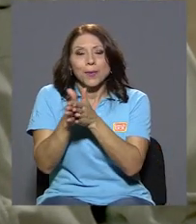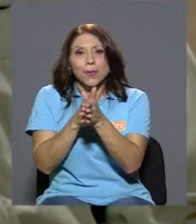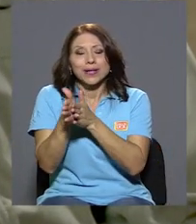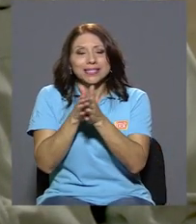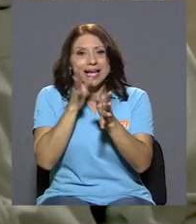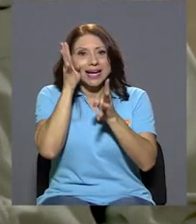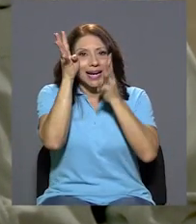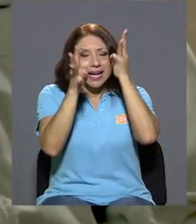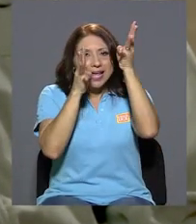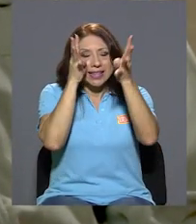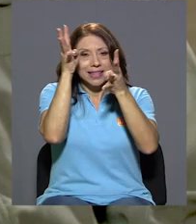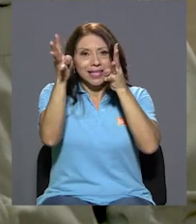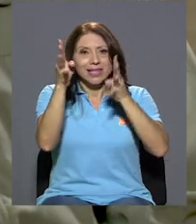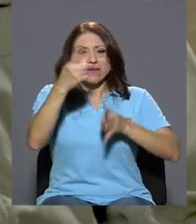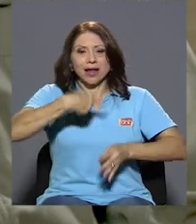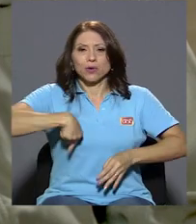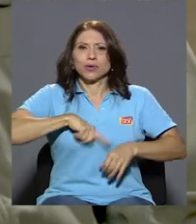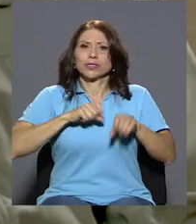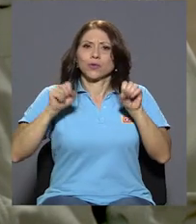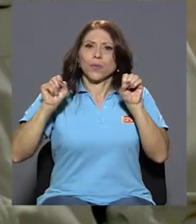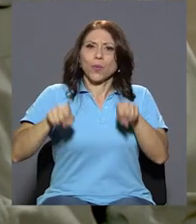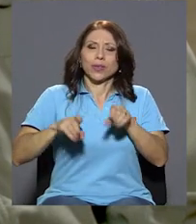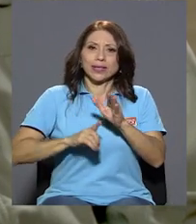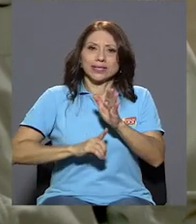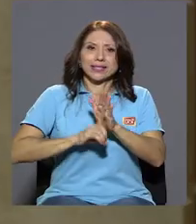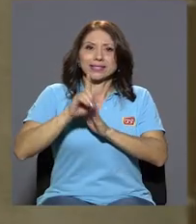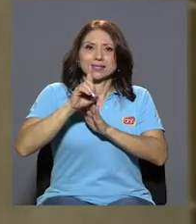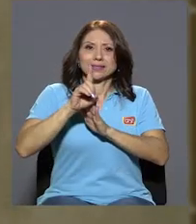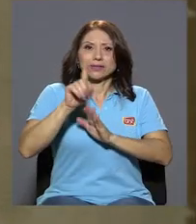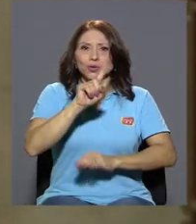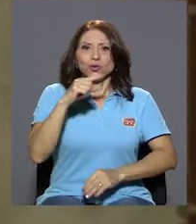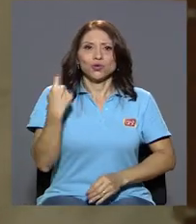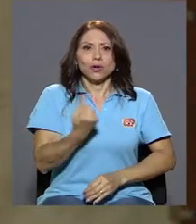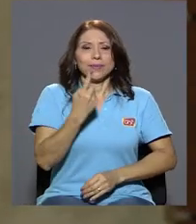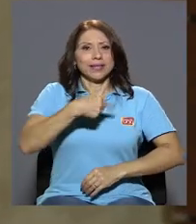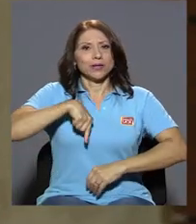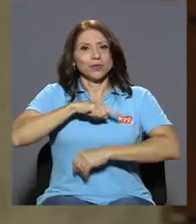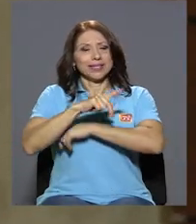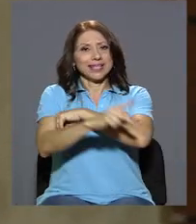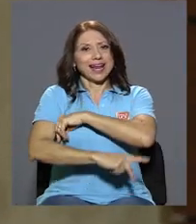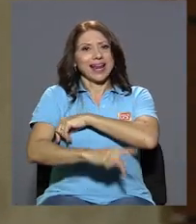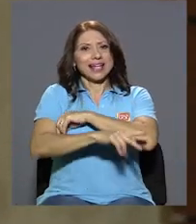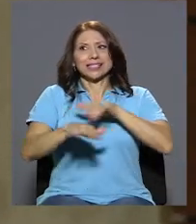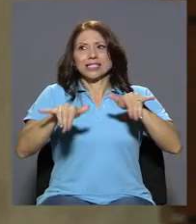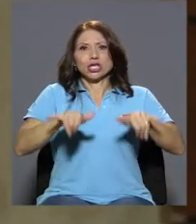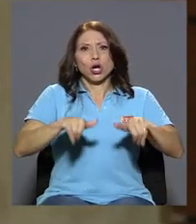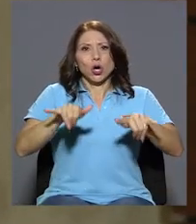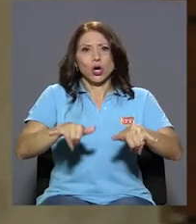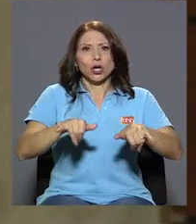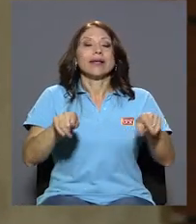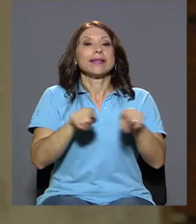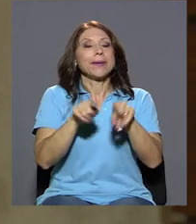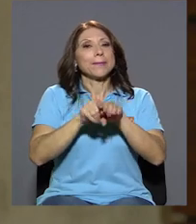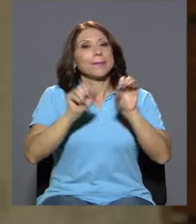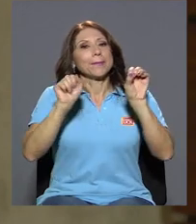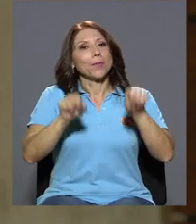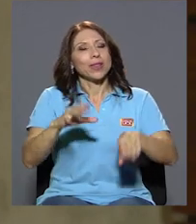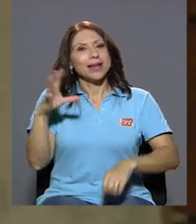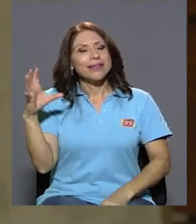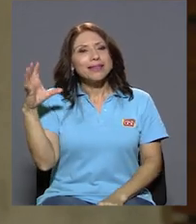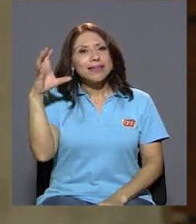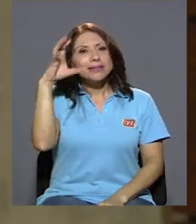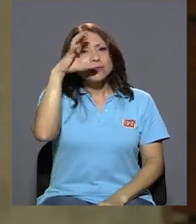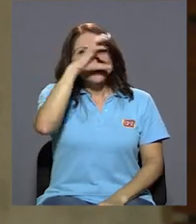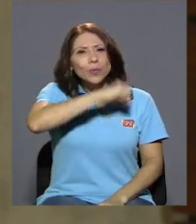nuestro gran potencial de desarrollar no sólo nuestra nación sino de poder descubrir